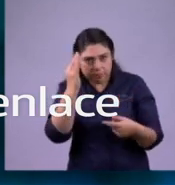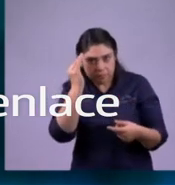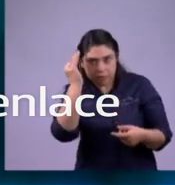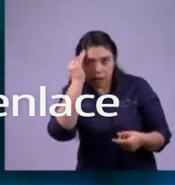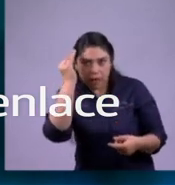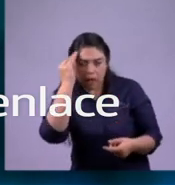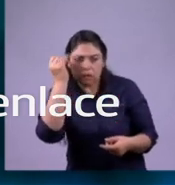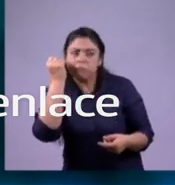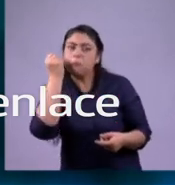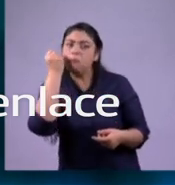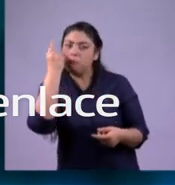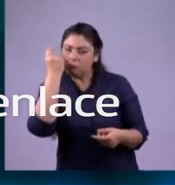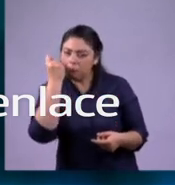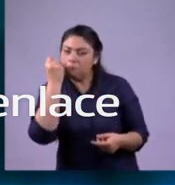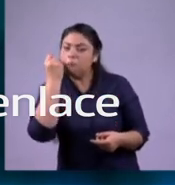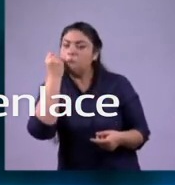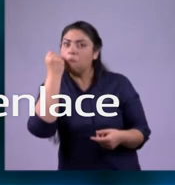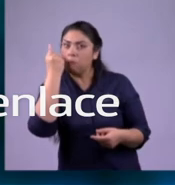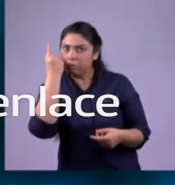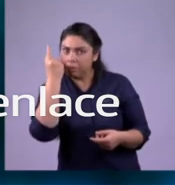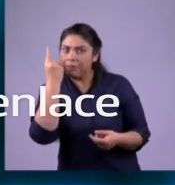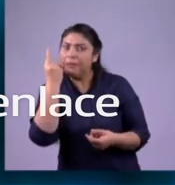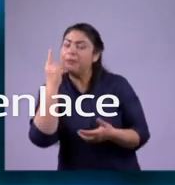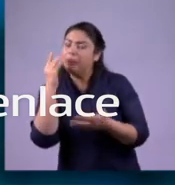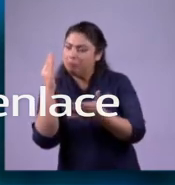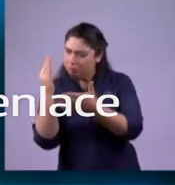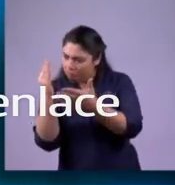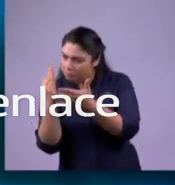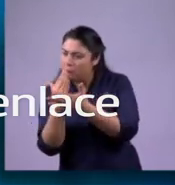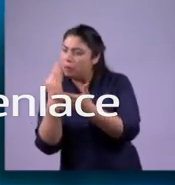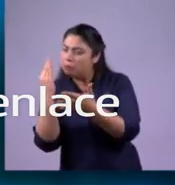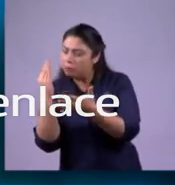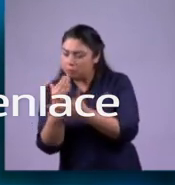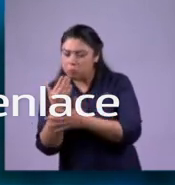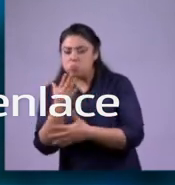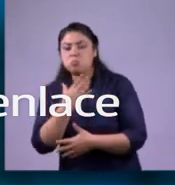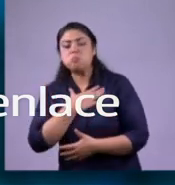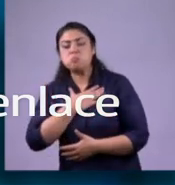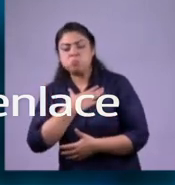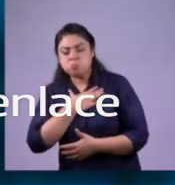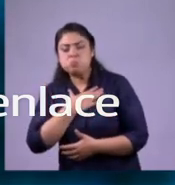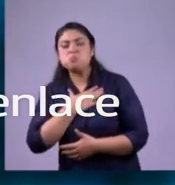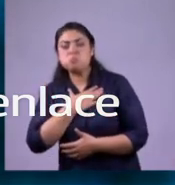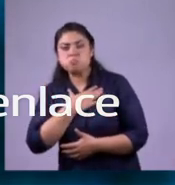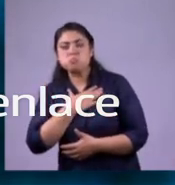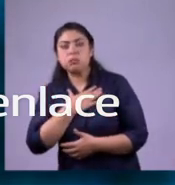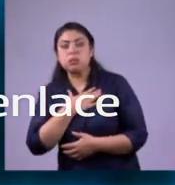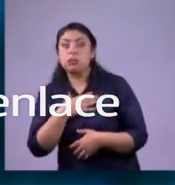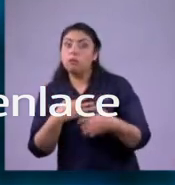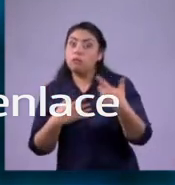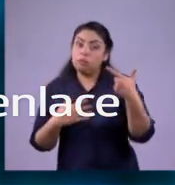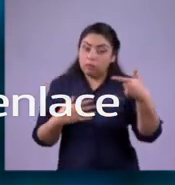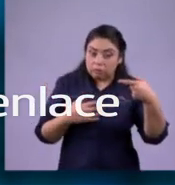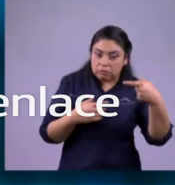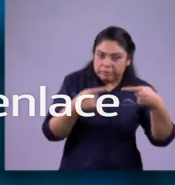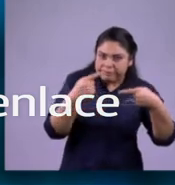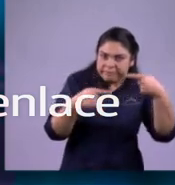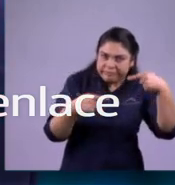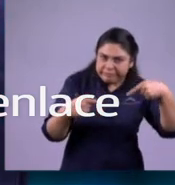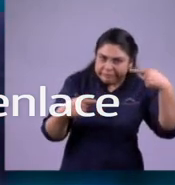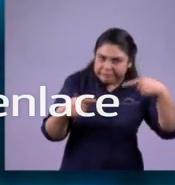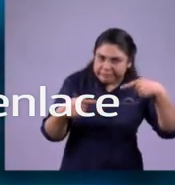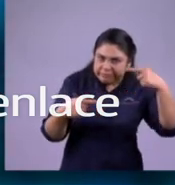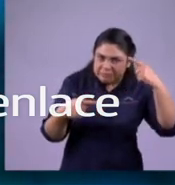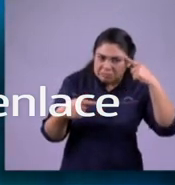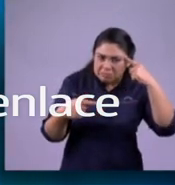entender de acuerdo a lo que dios quiere decir y cuando dice no entender o no lo entendemos no